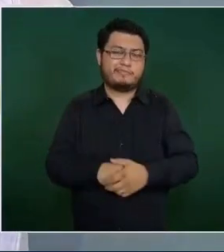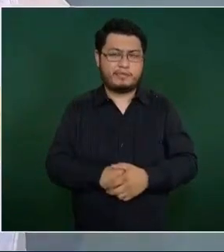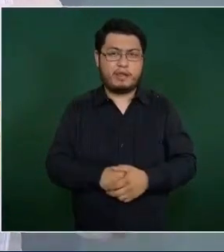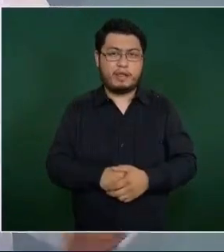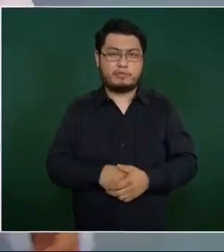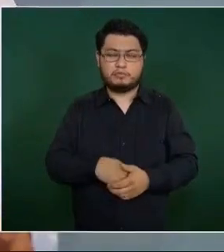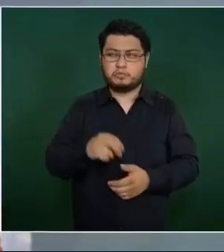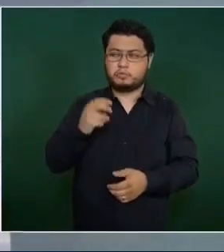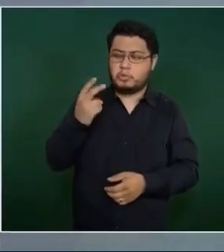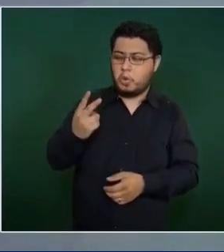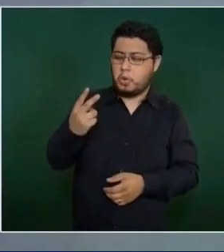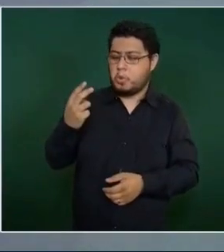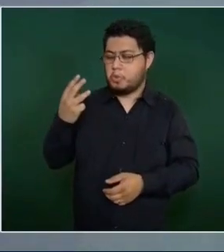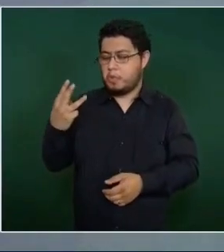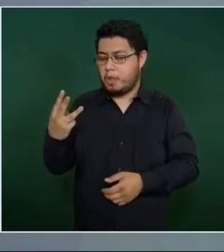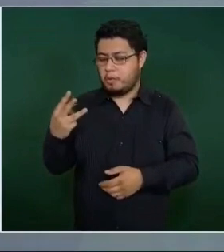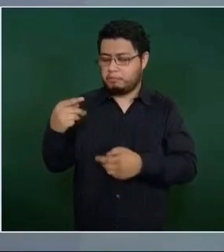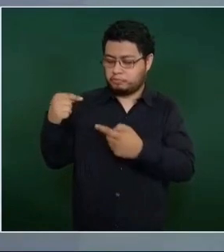2, 3 propuestas del PAN.